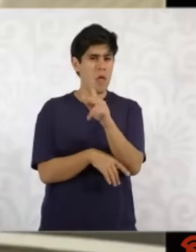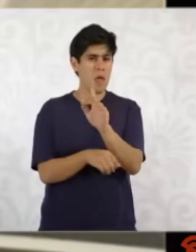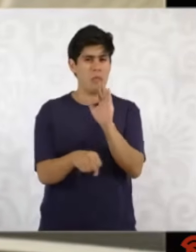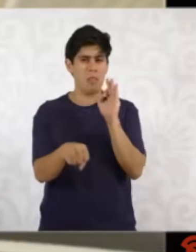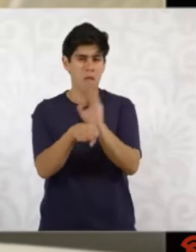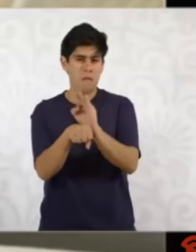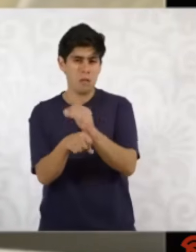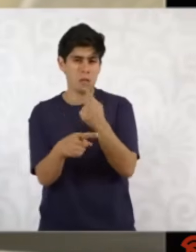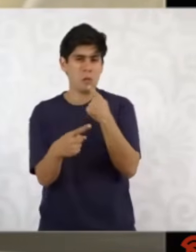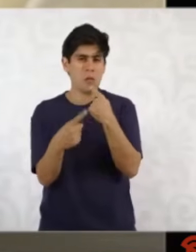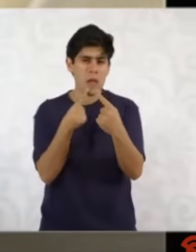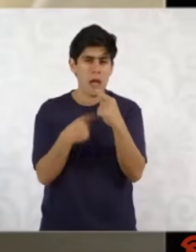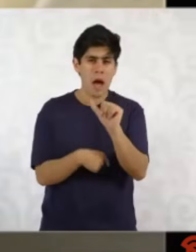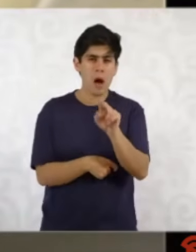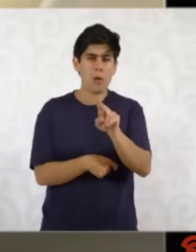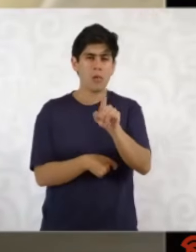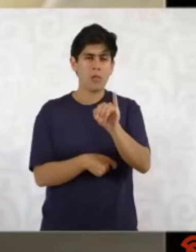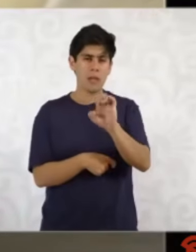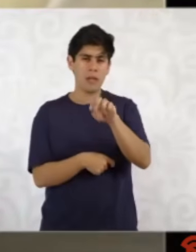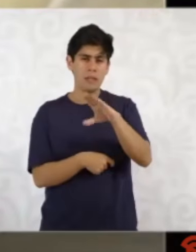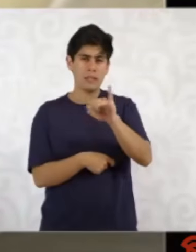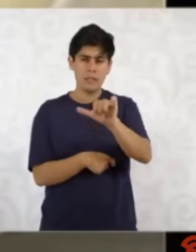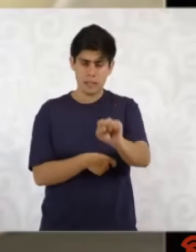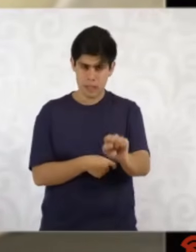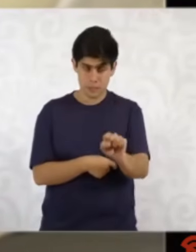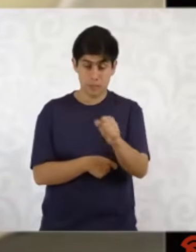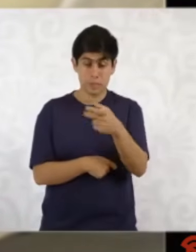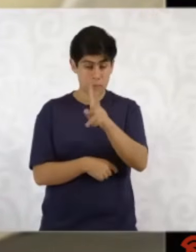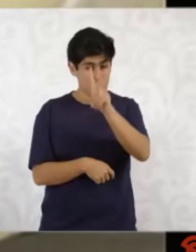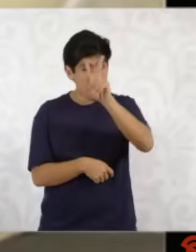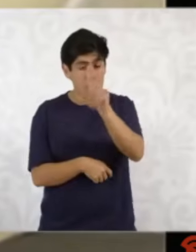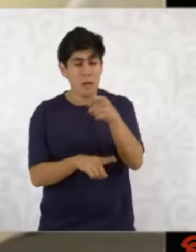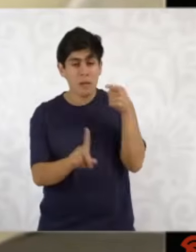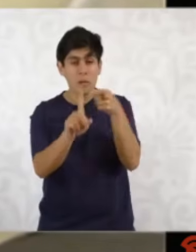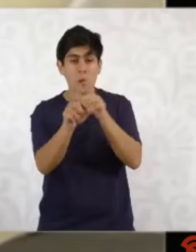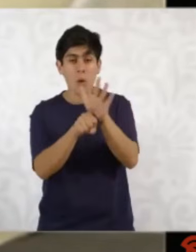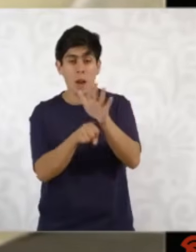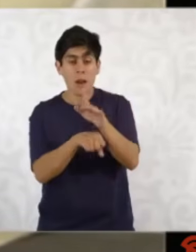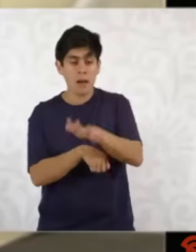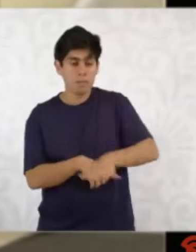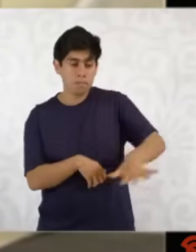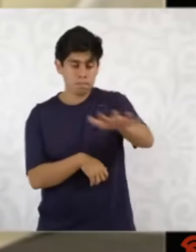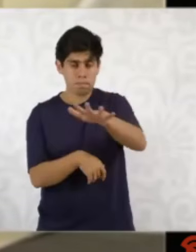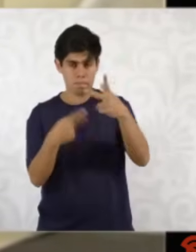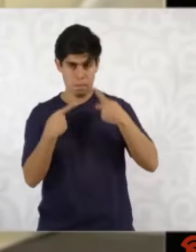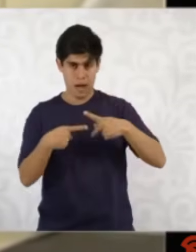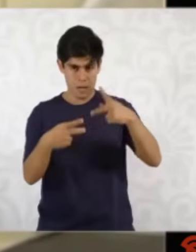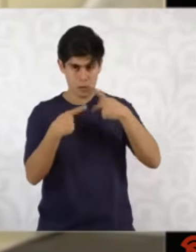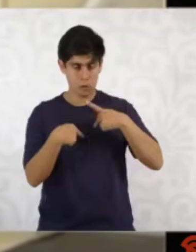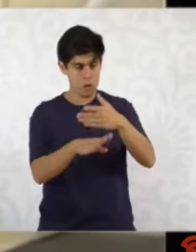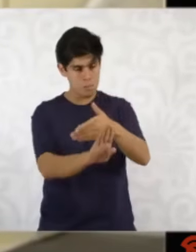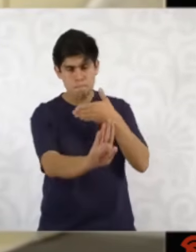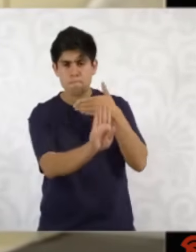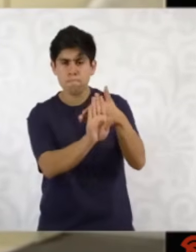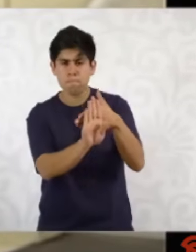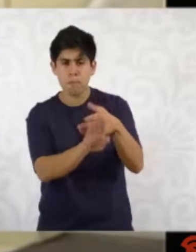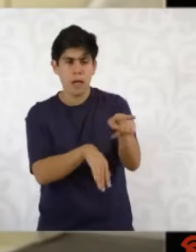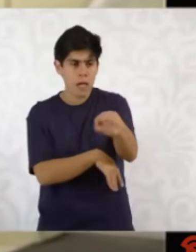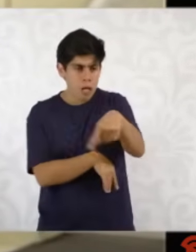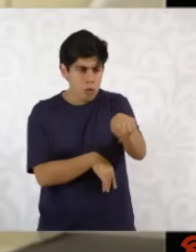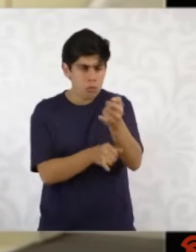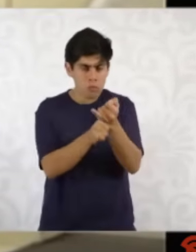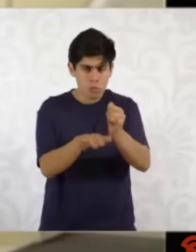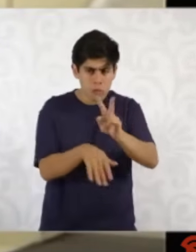realidad trata de afectar al ciudadano, al público, a usted que busque información